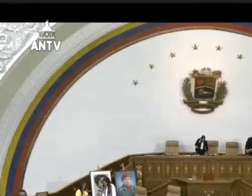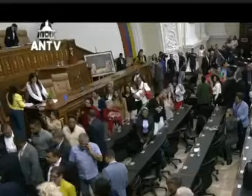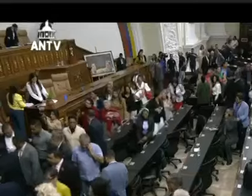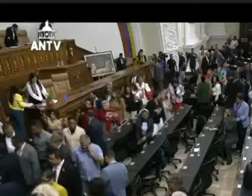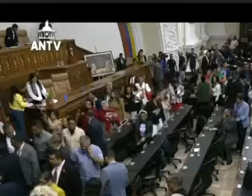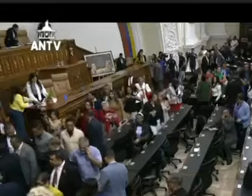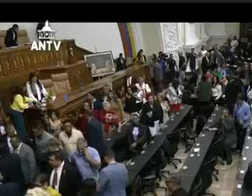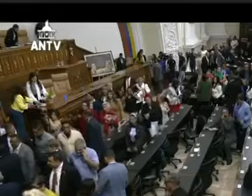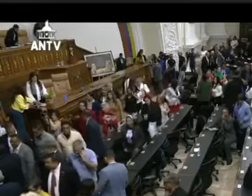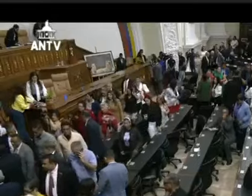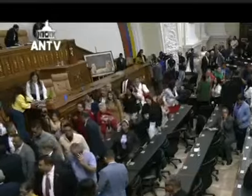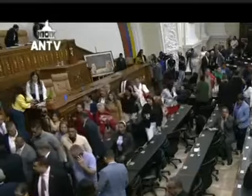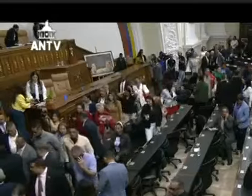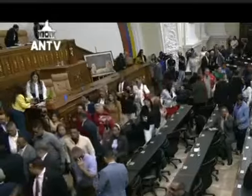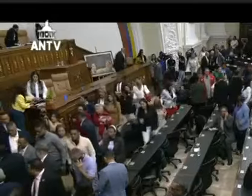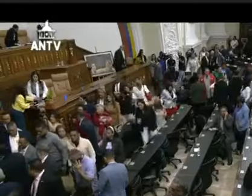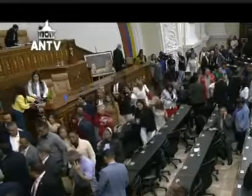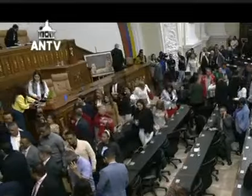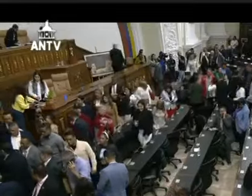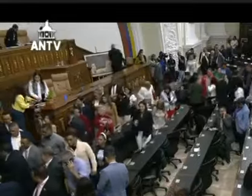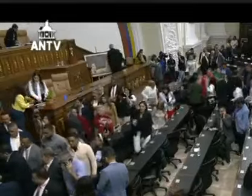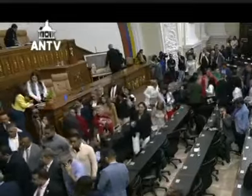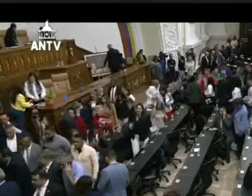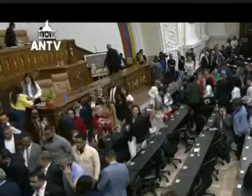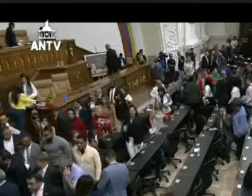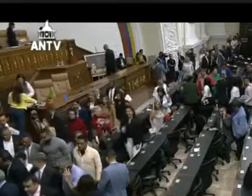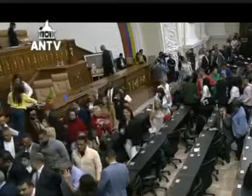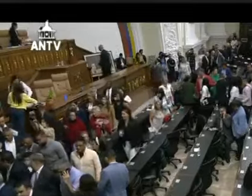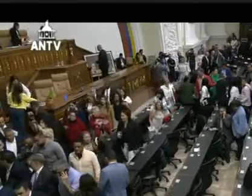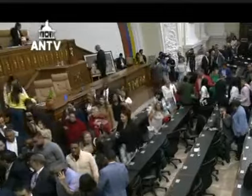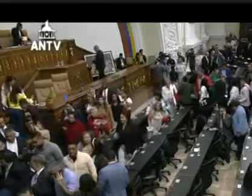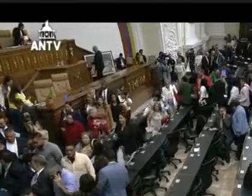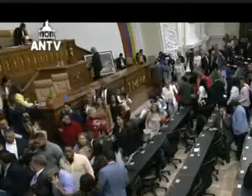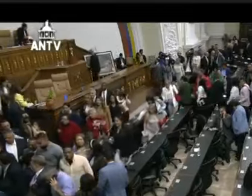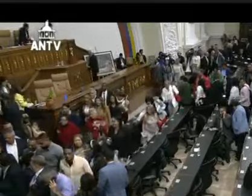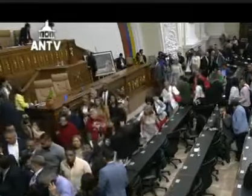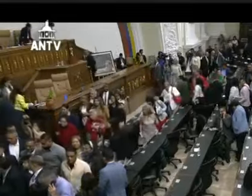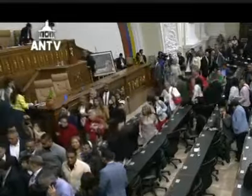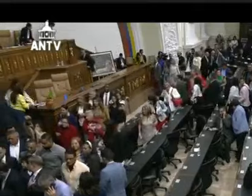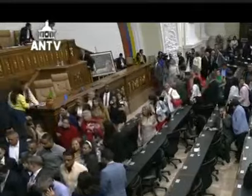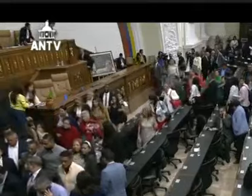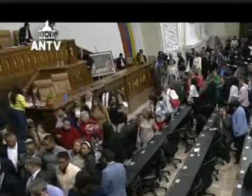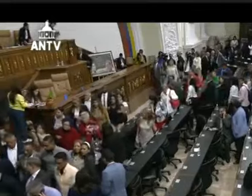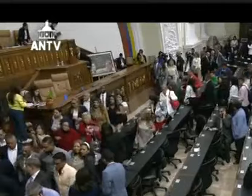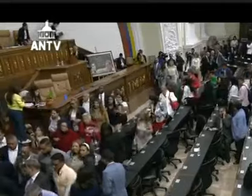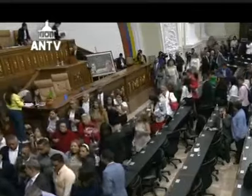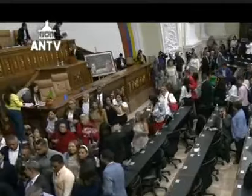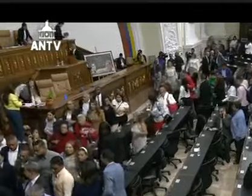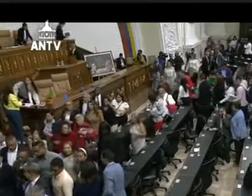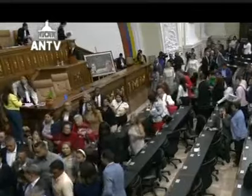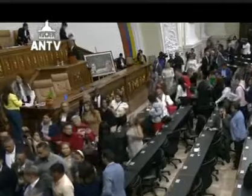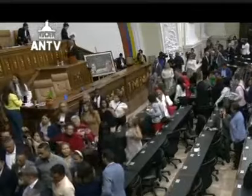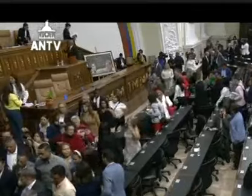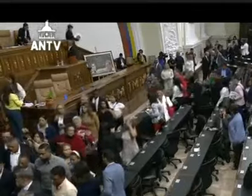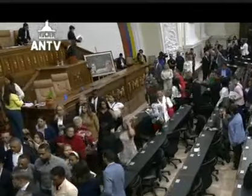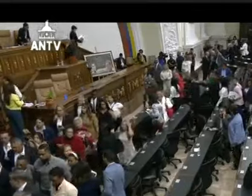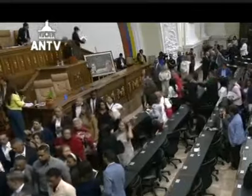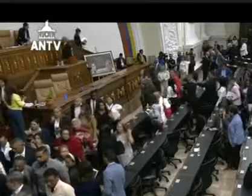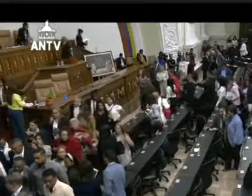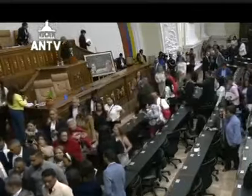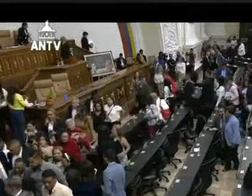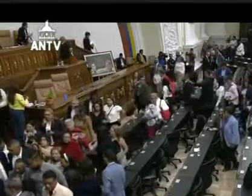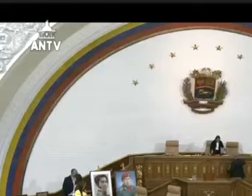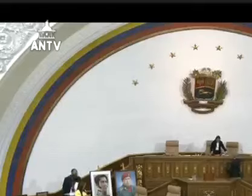España. Seguidamente, el diputado Saúl Ortega también tomó el derecho de palabra en rechazo a las nuevas sanciones de Estados Unidos